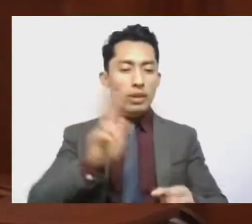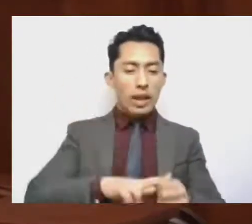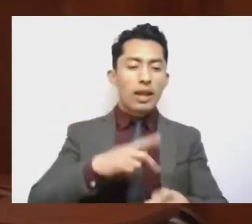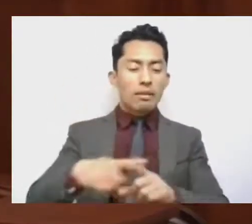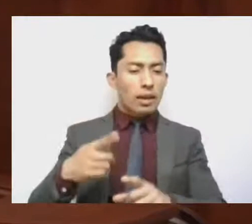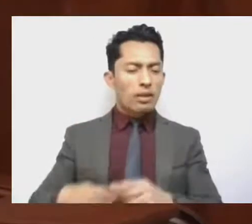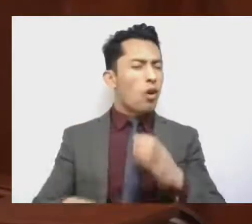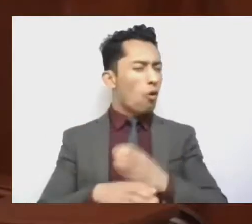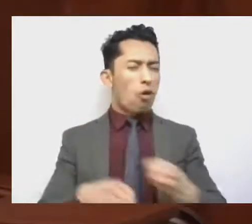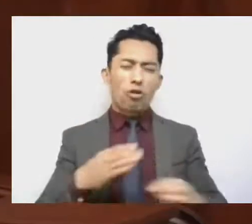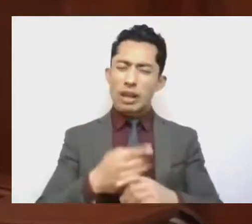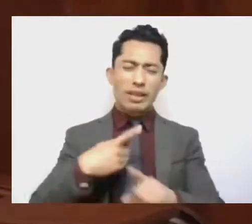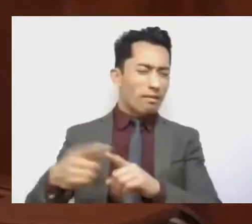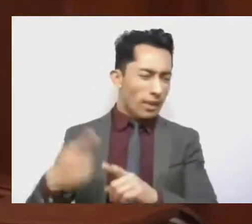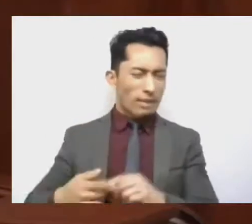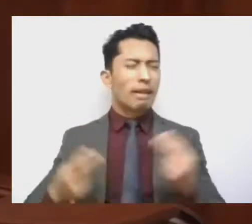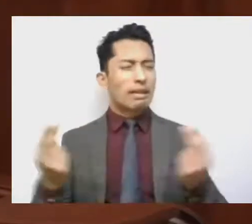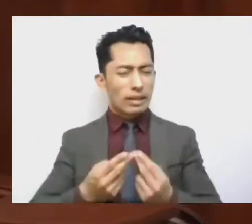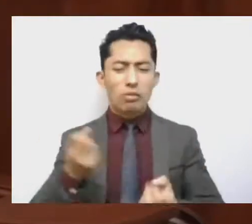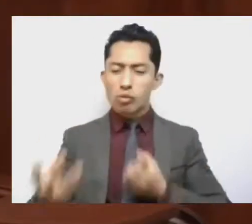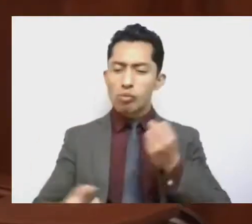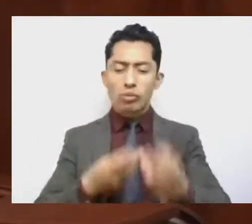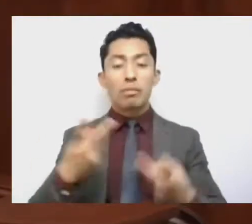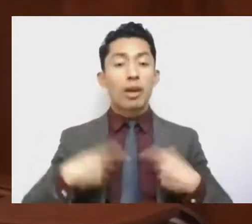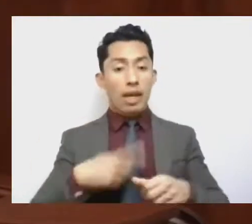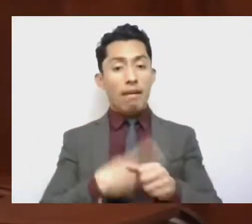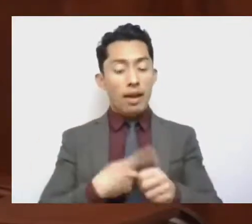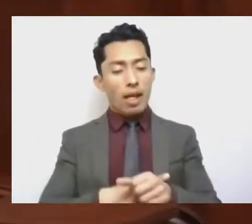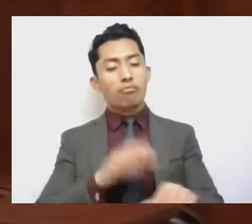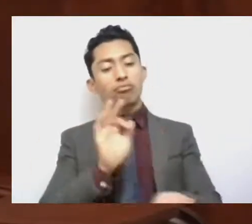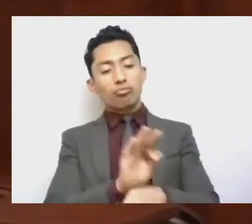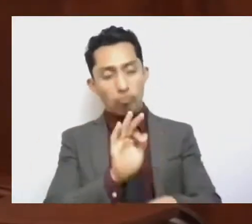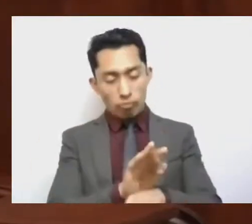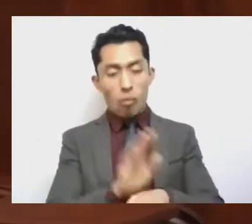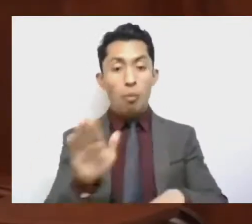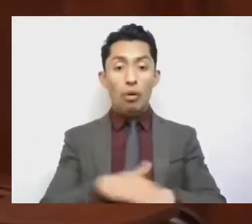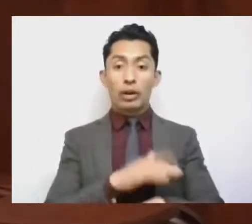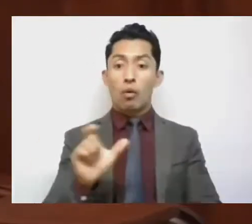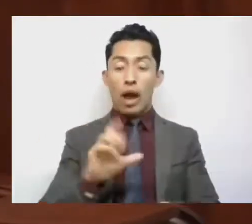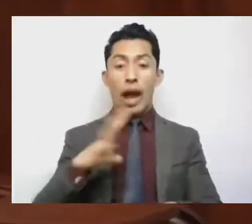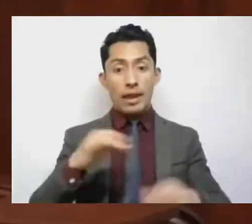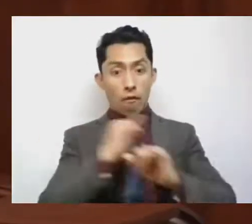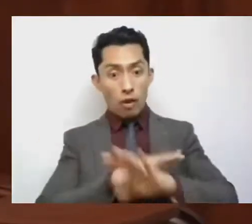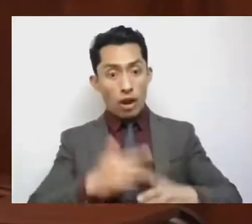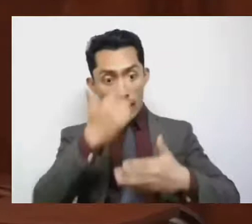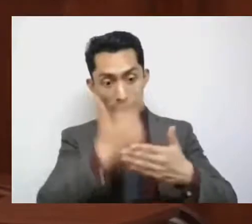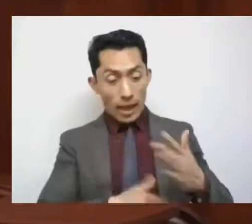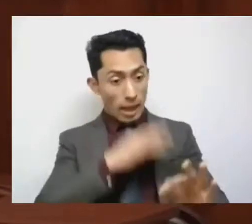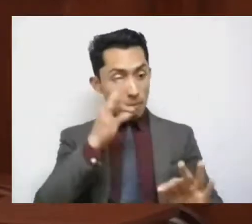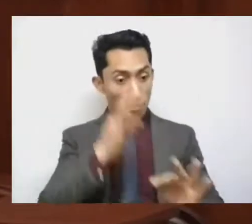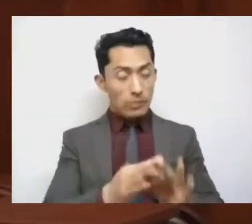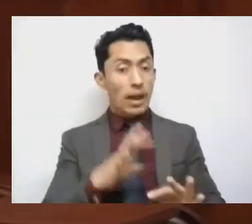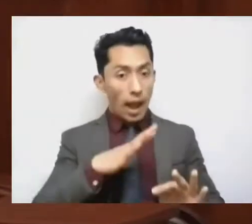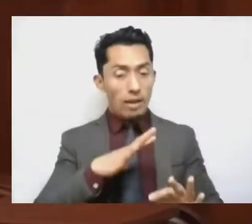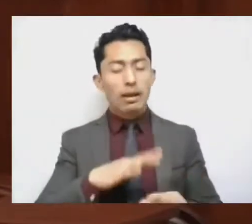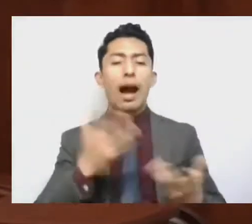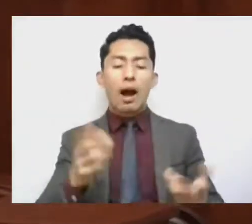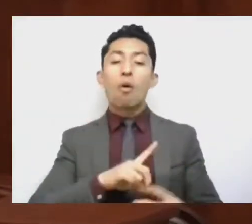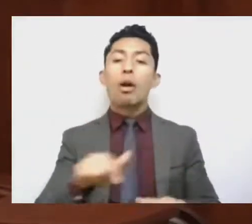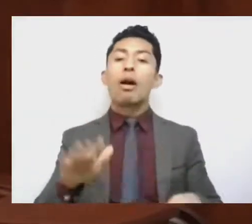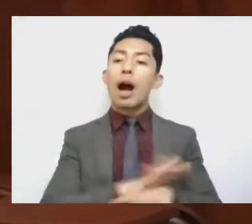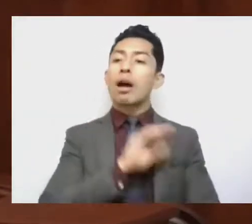insumos necesarios. Proteger a los pacientes, ya que al contar con una base de datos integrada, los cambios de